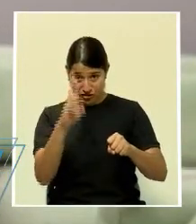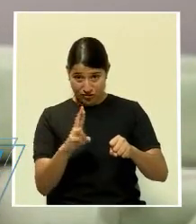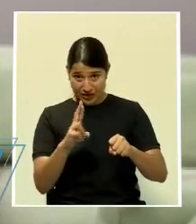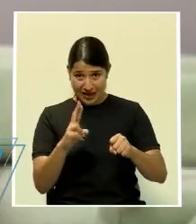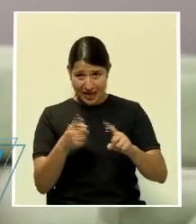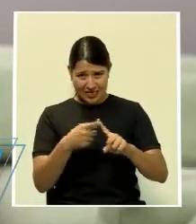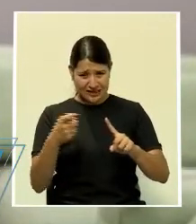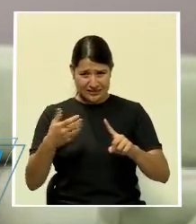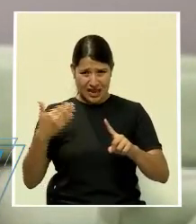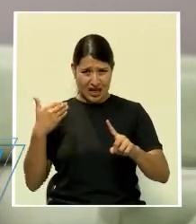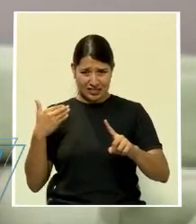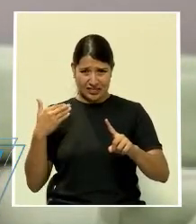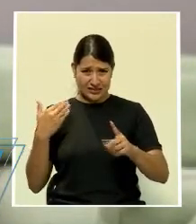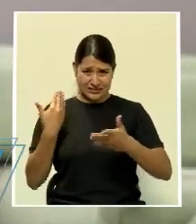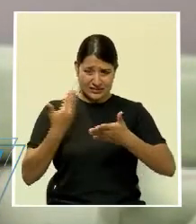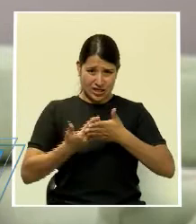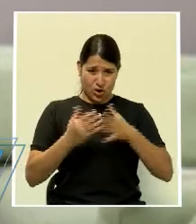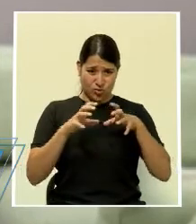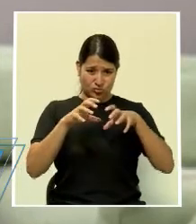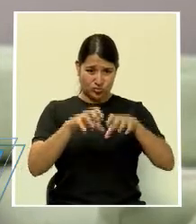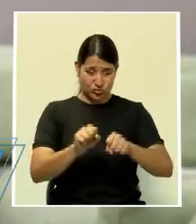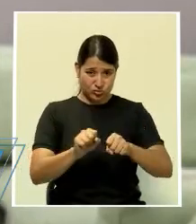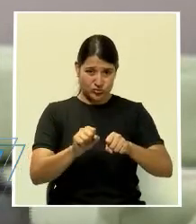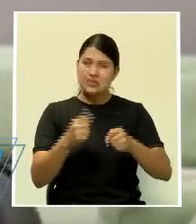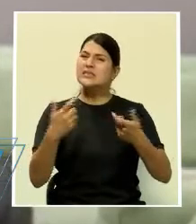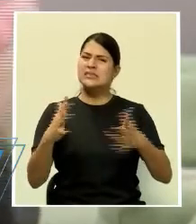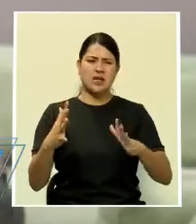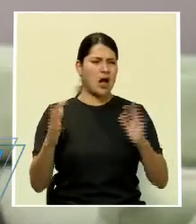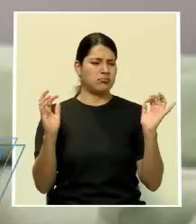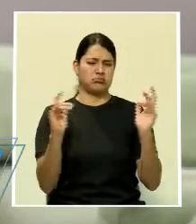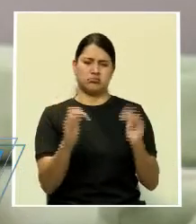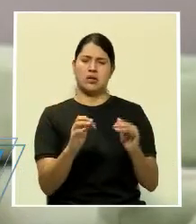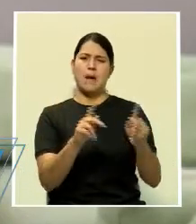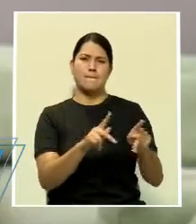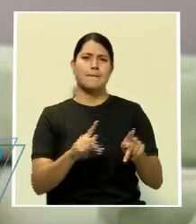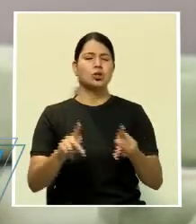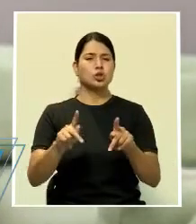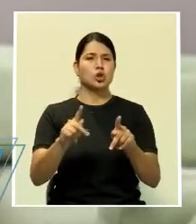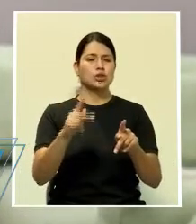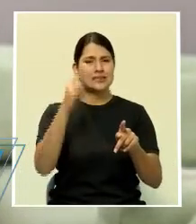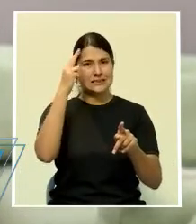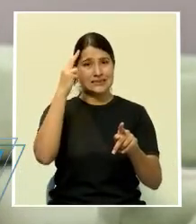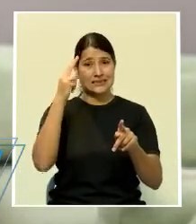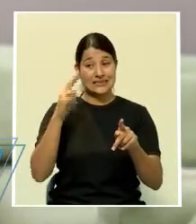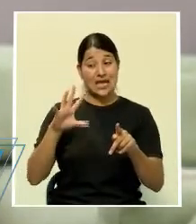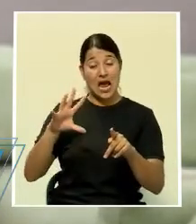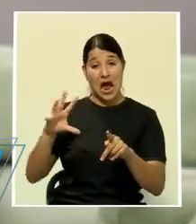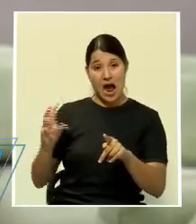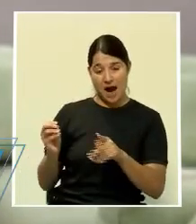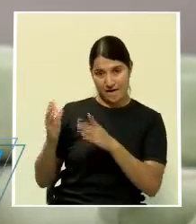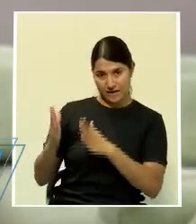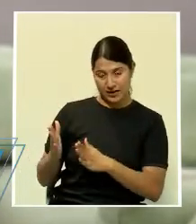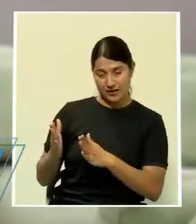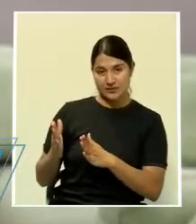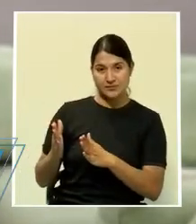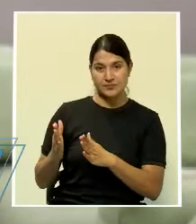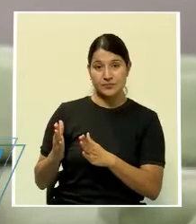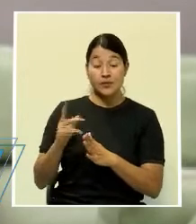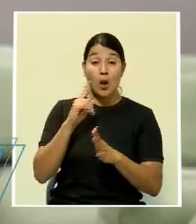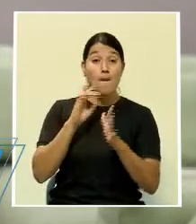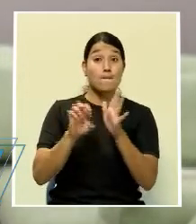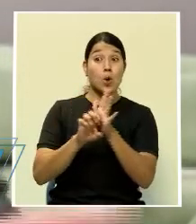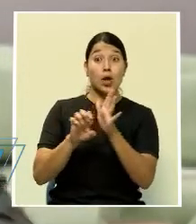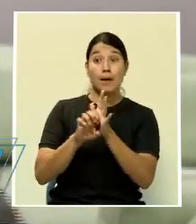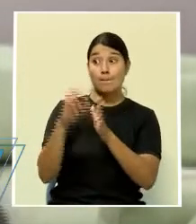presencia afrodescendiente era activa y numerosa en lo que en la época eran las ciudades coloniales. Pienso, por ejemplo,